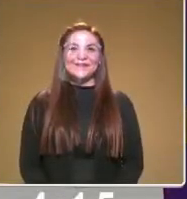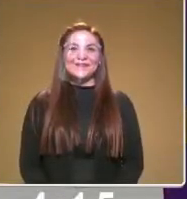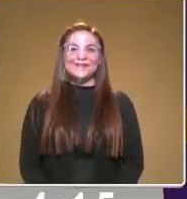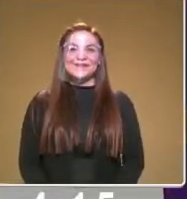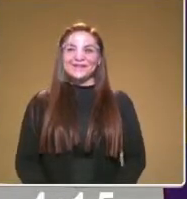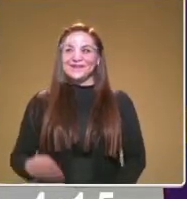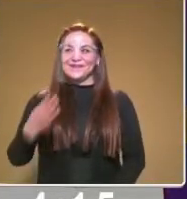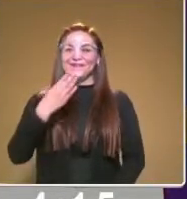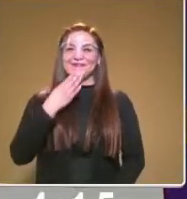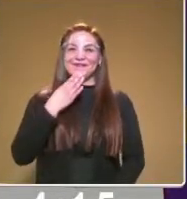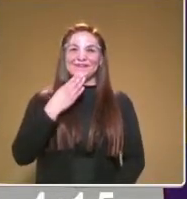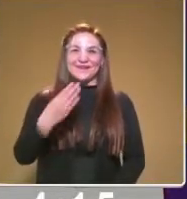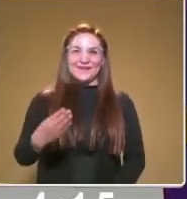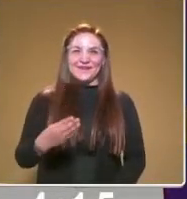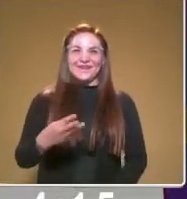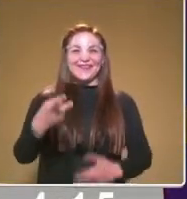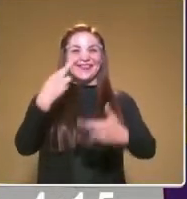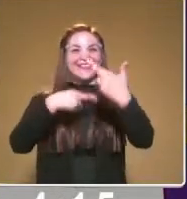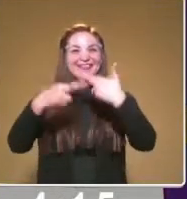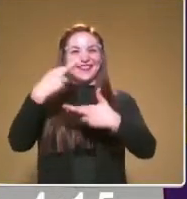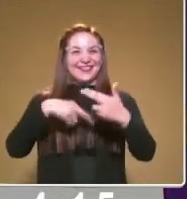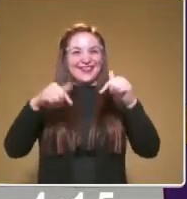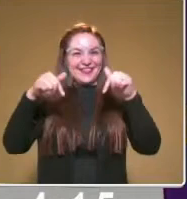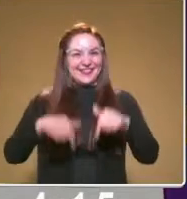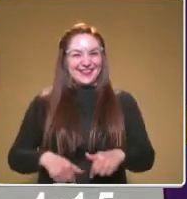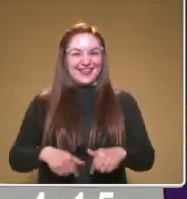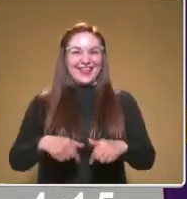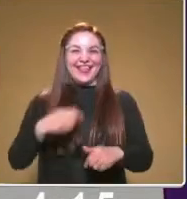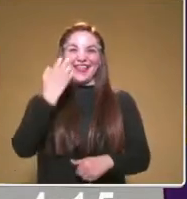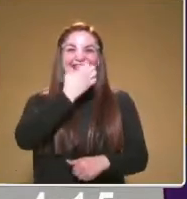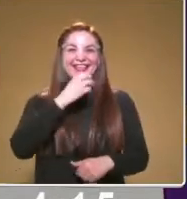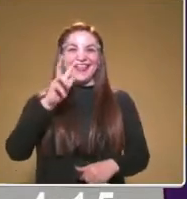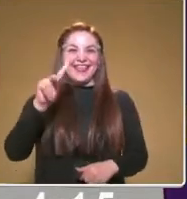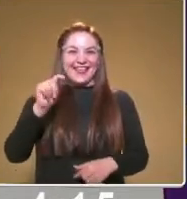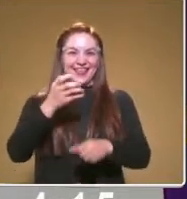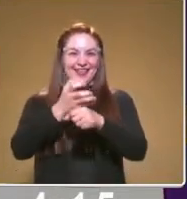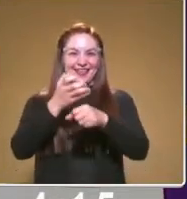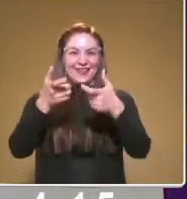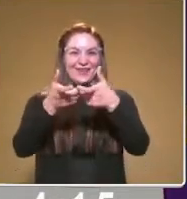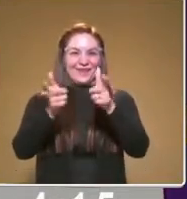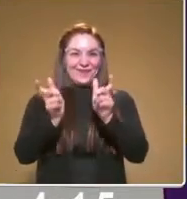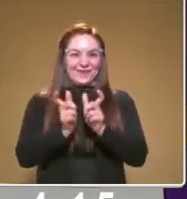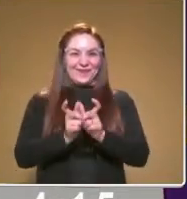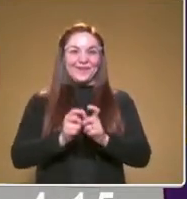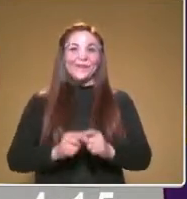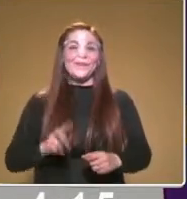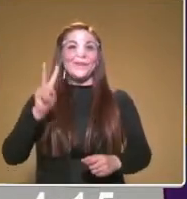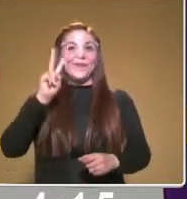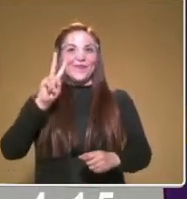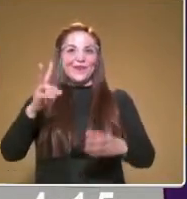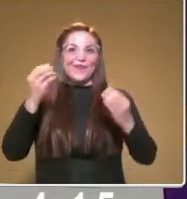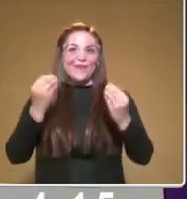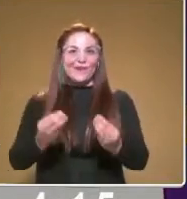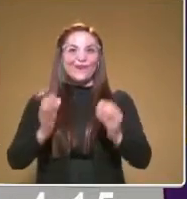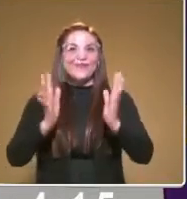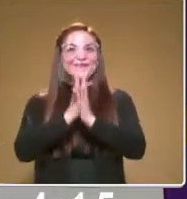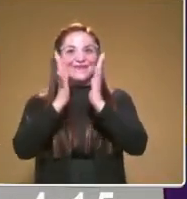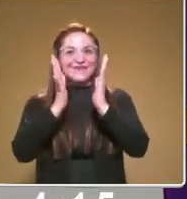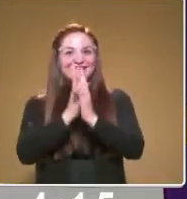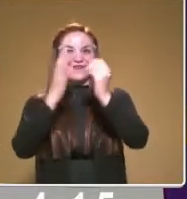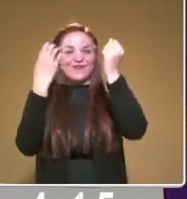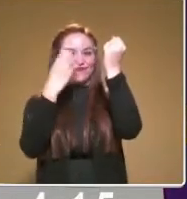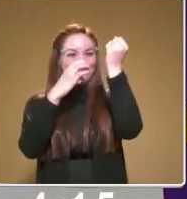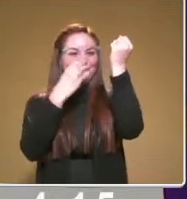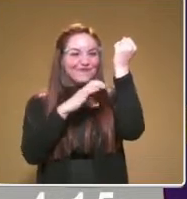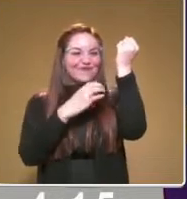Muy bien. Ya estamos de regreso aquí en su programa de Escuela TV para quinto grado y vimos mucha participación, maestra. Exactamente, y